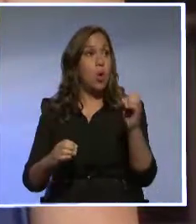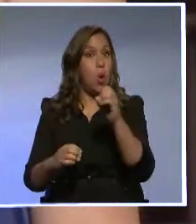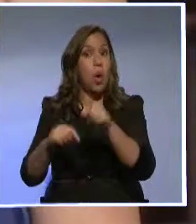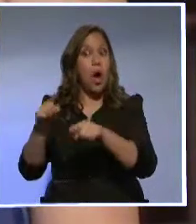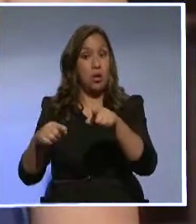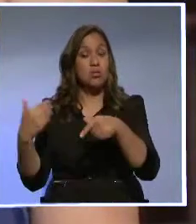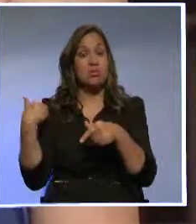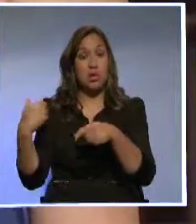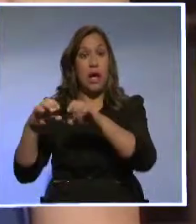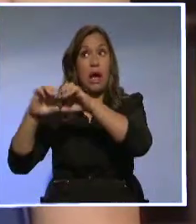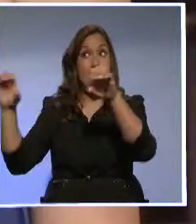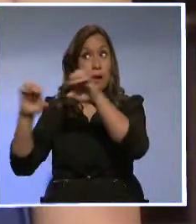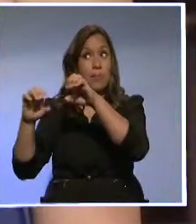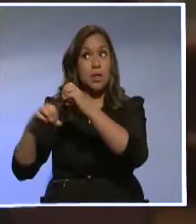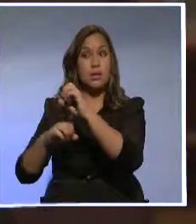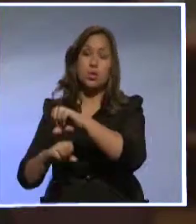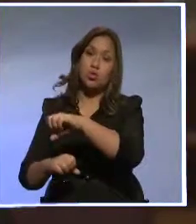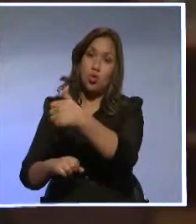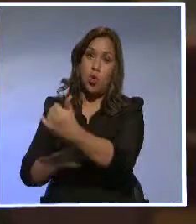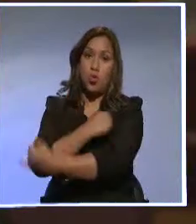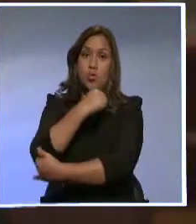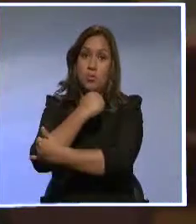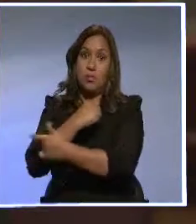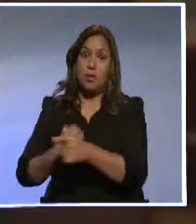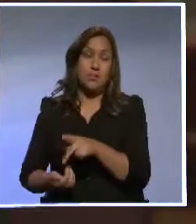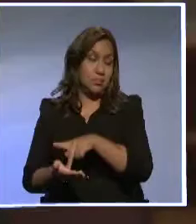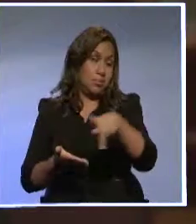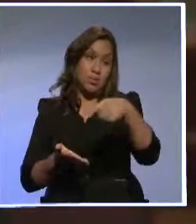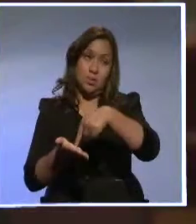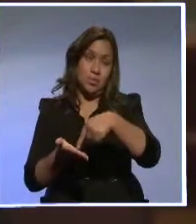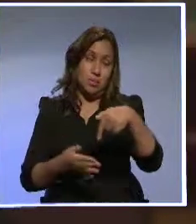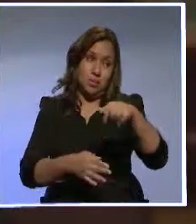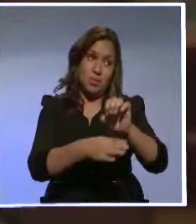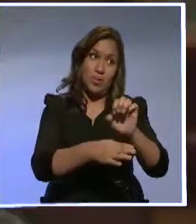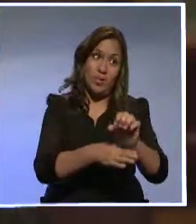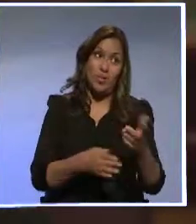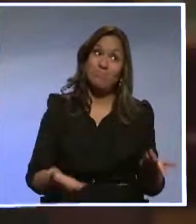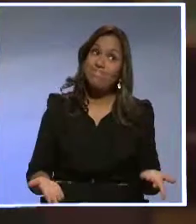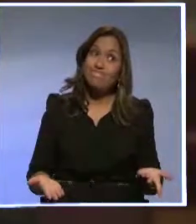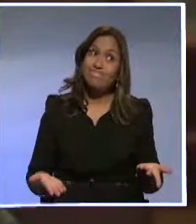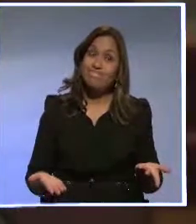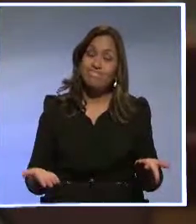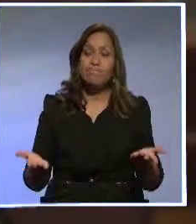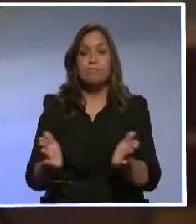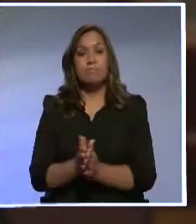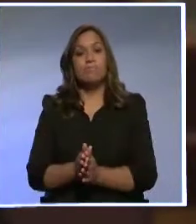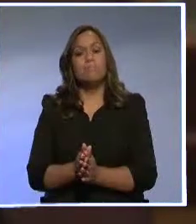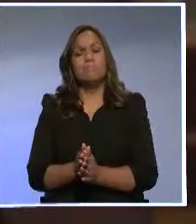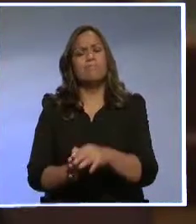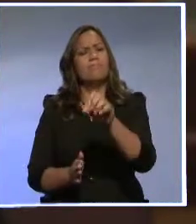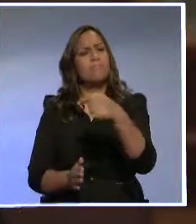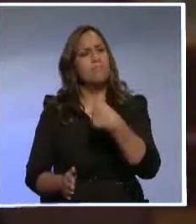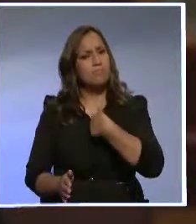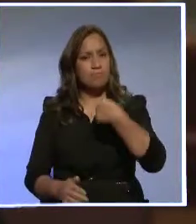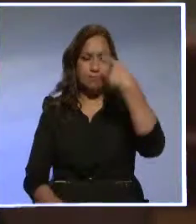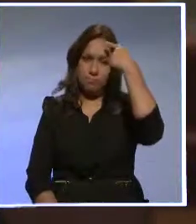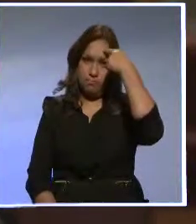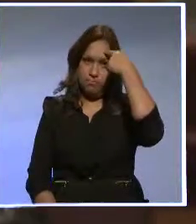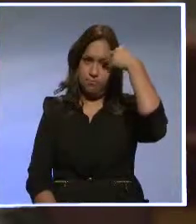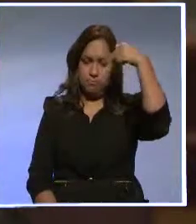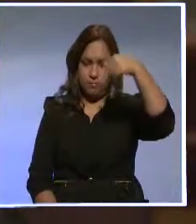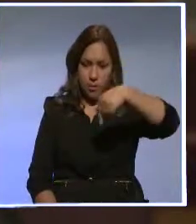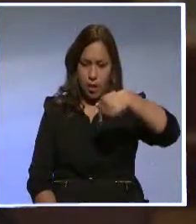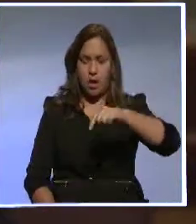fiscales yo creo que la regulación legal que existe en el ecuador